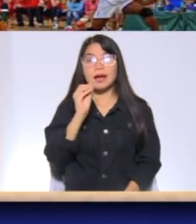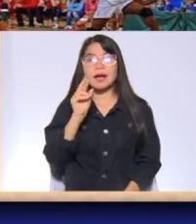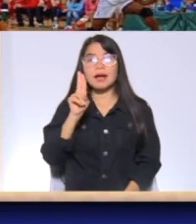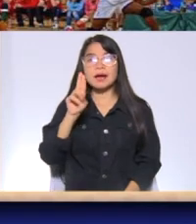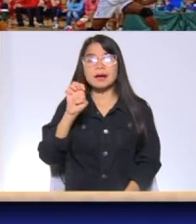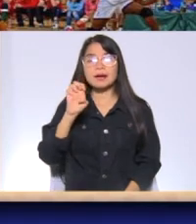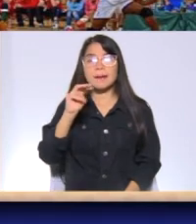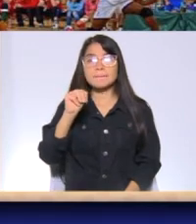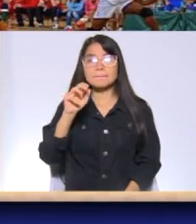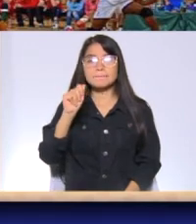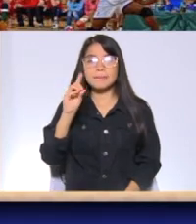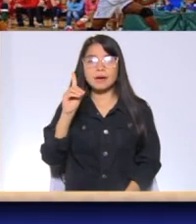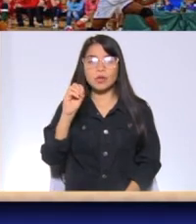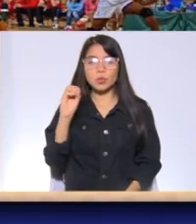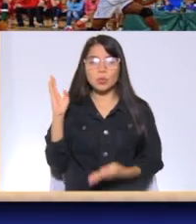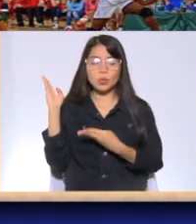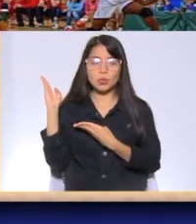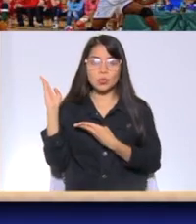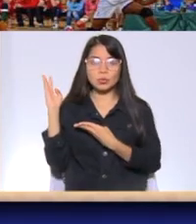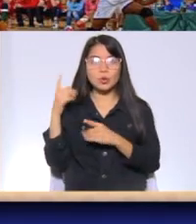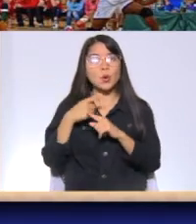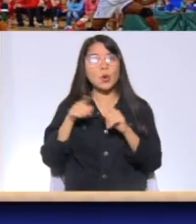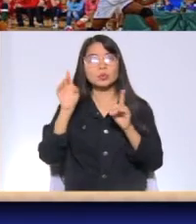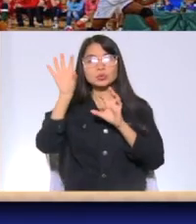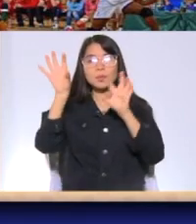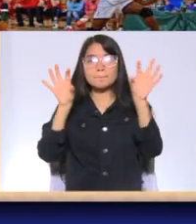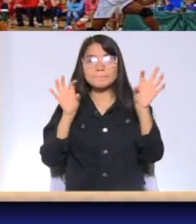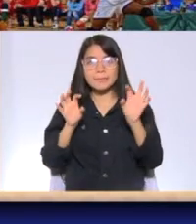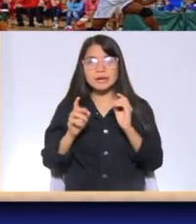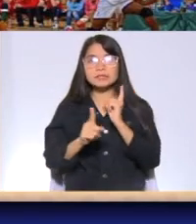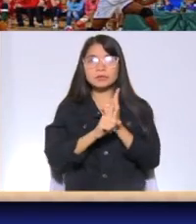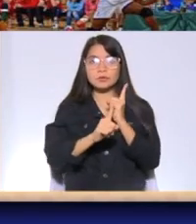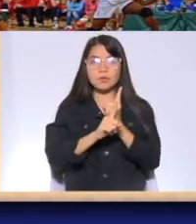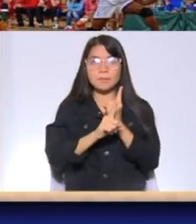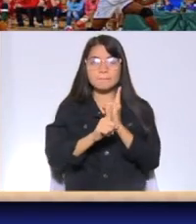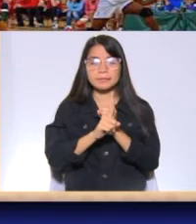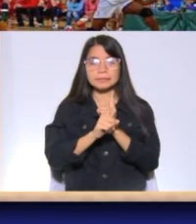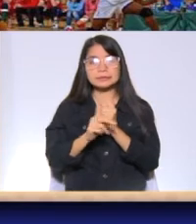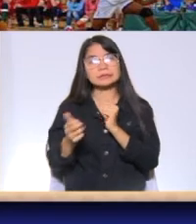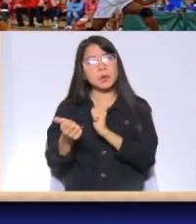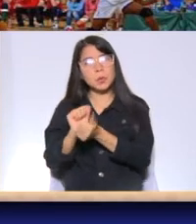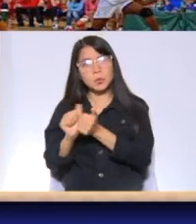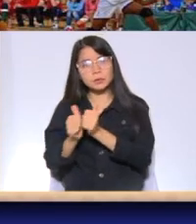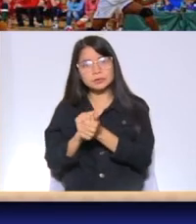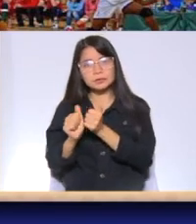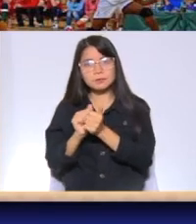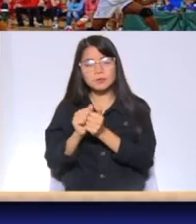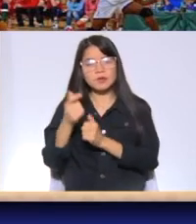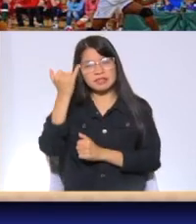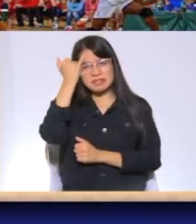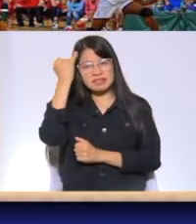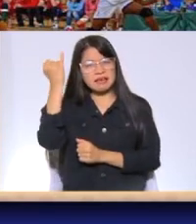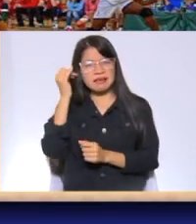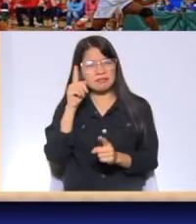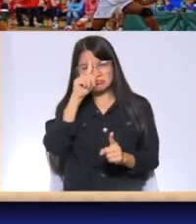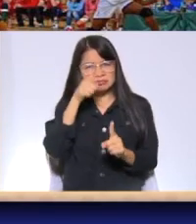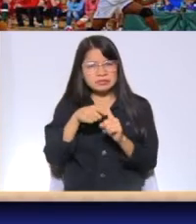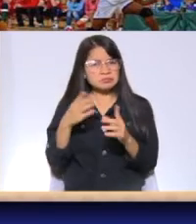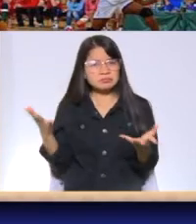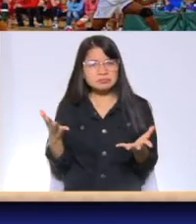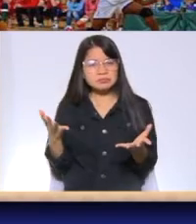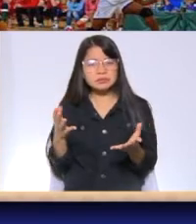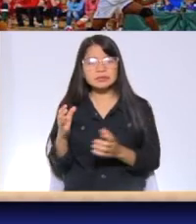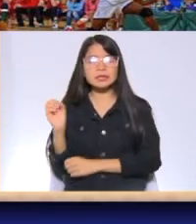países lo realizan como una competencia, es un deporte. La premisa del quemado es tratar de golpear con seis pelotas dispuestas para el juego a los